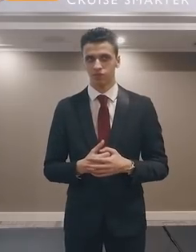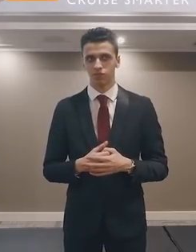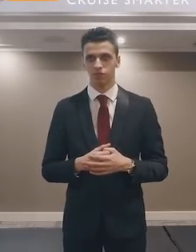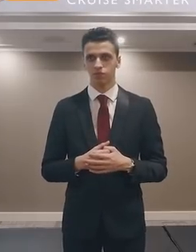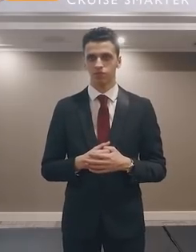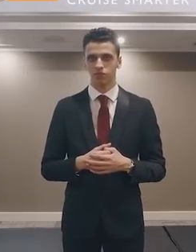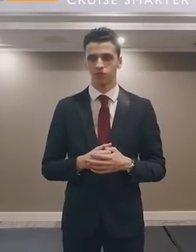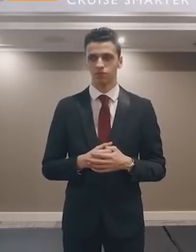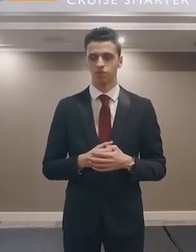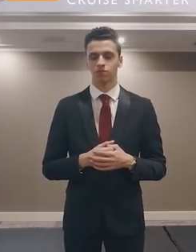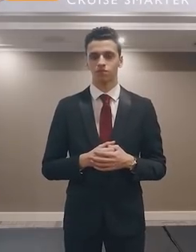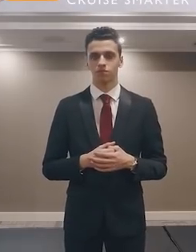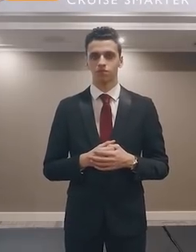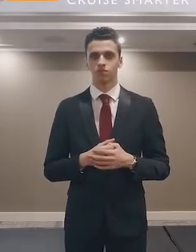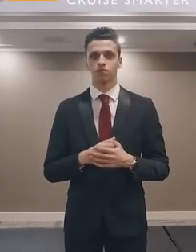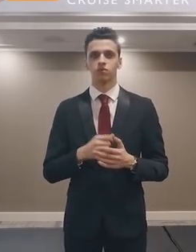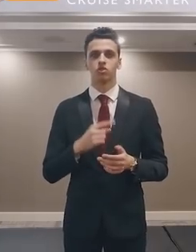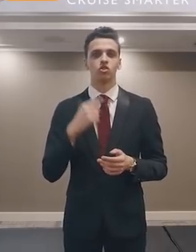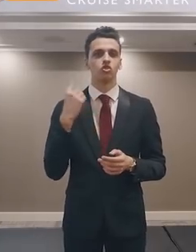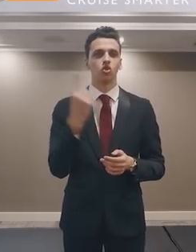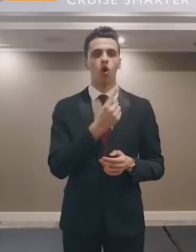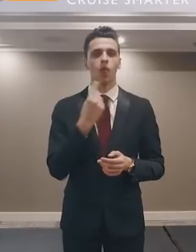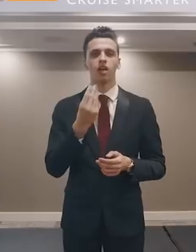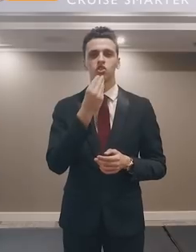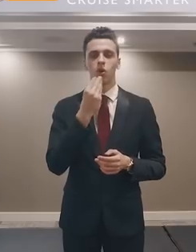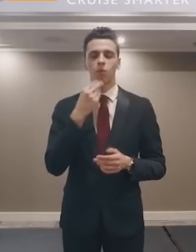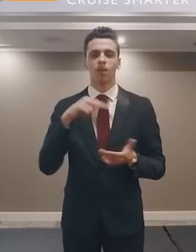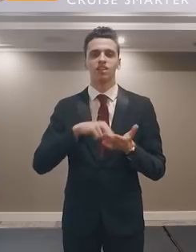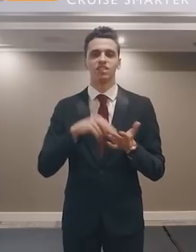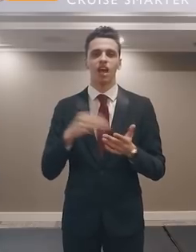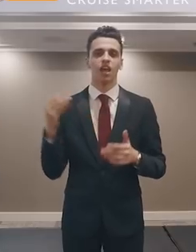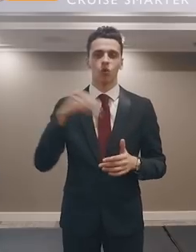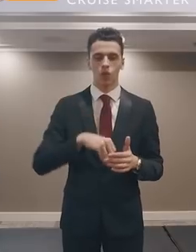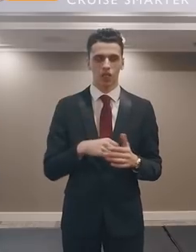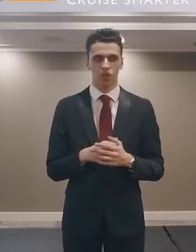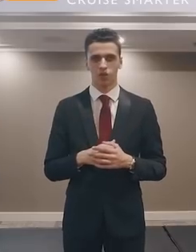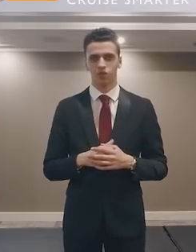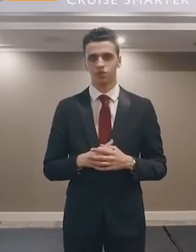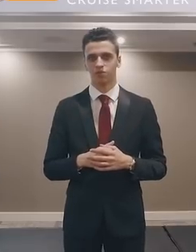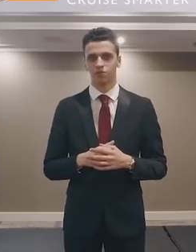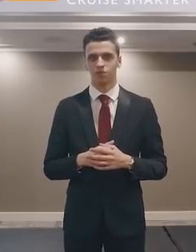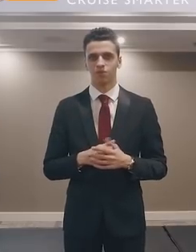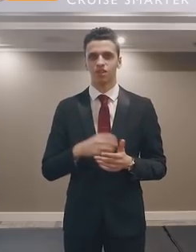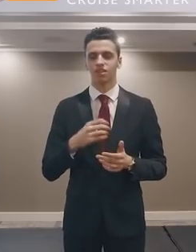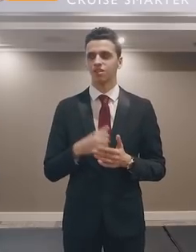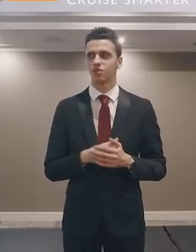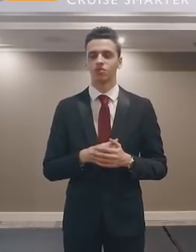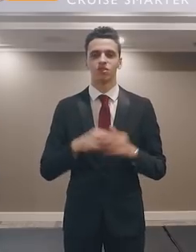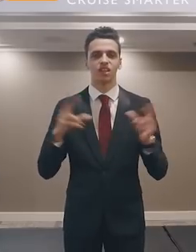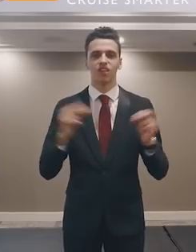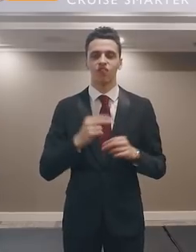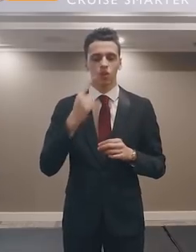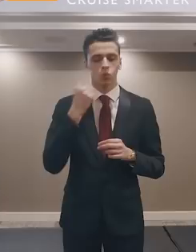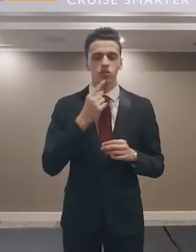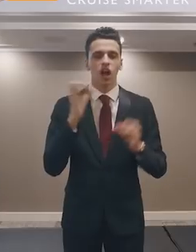beneficio número 2 todas las comidas están incluidas se acabó cuando estás de viaje ir buscando con el google en el trip advisor el